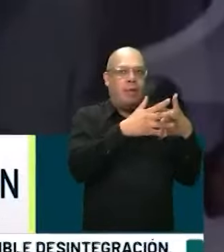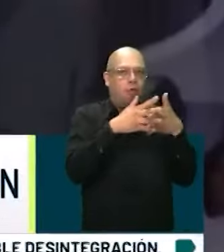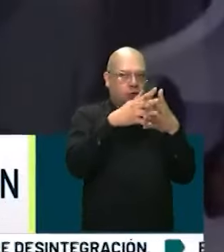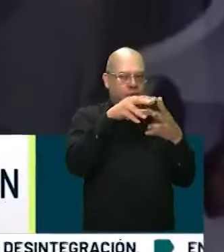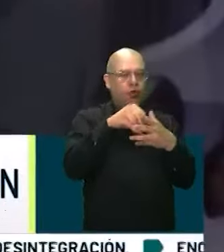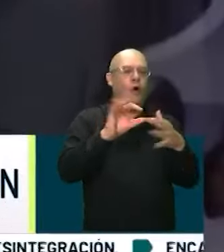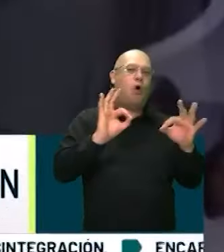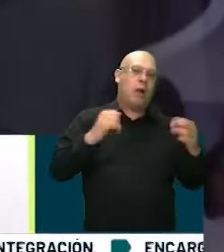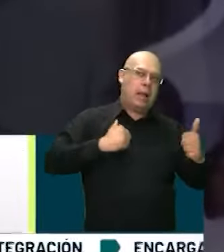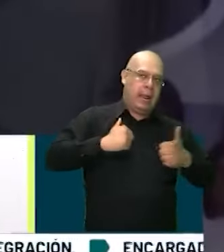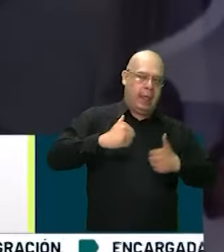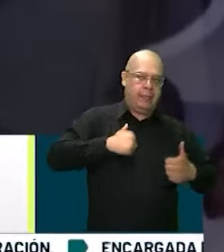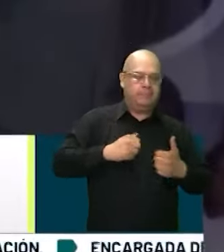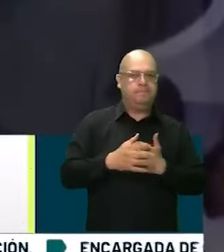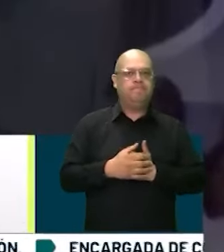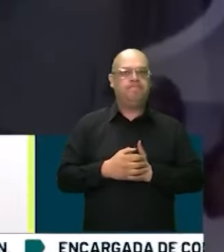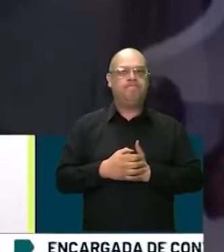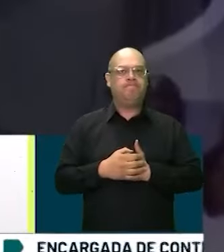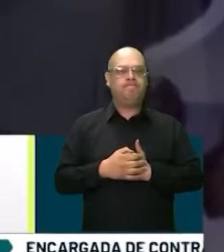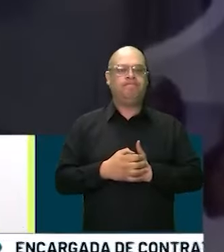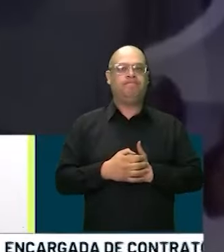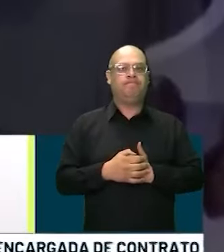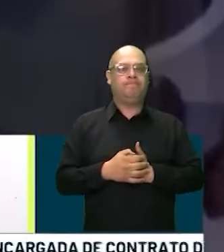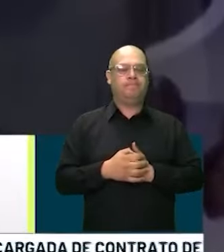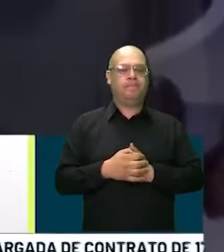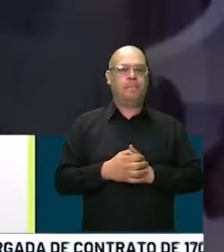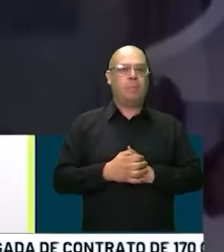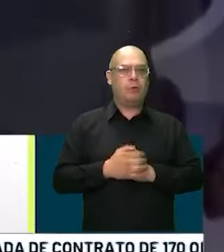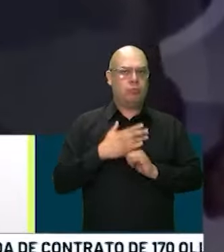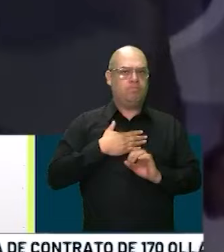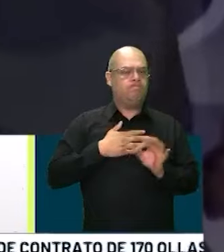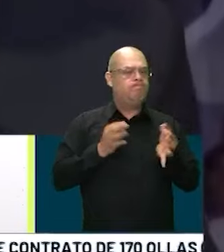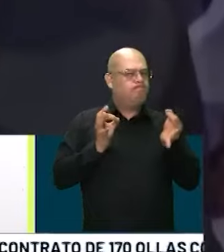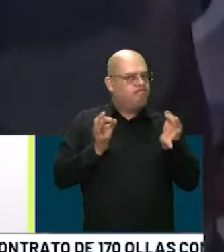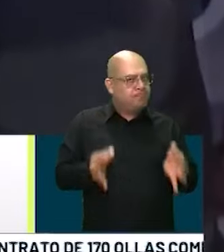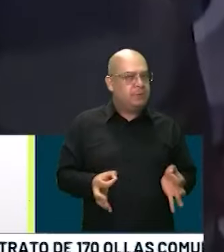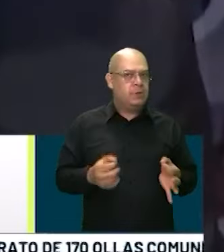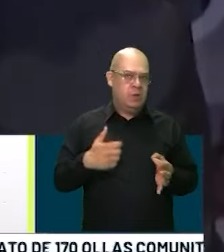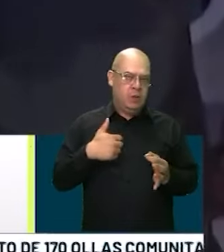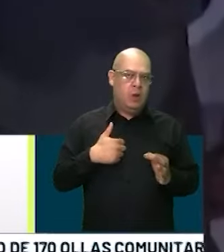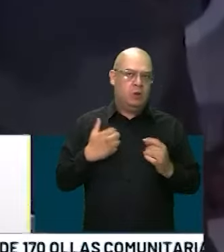un esfuerzo que ya comencé a hablar